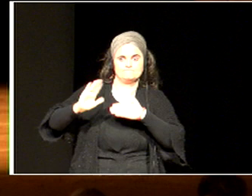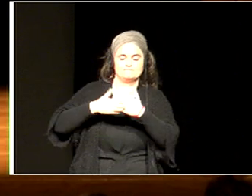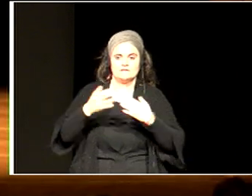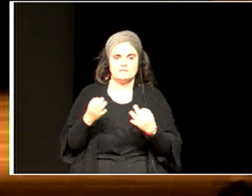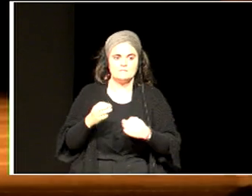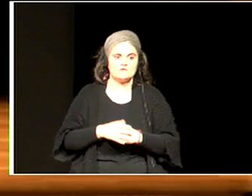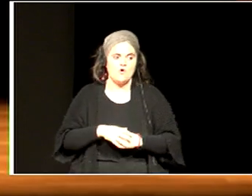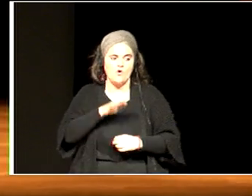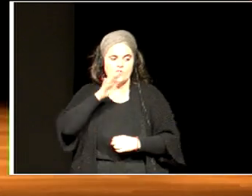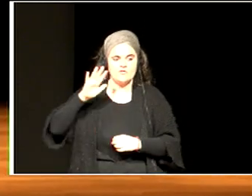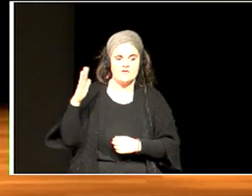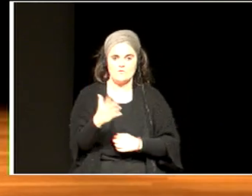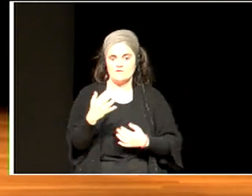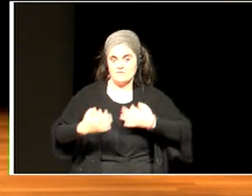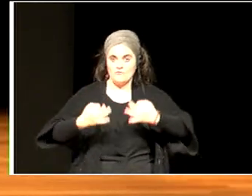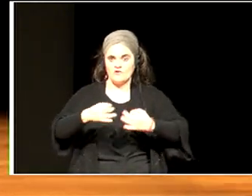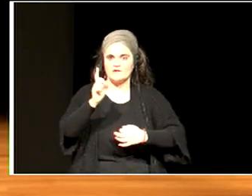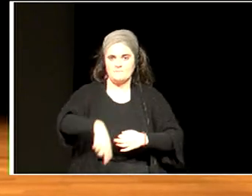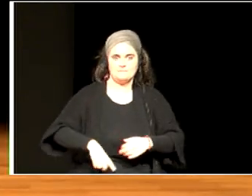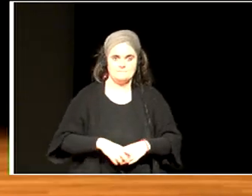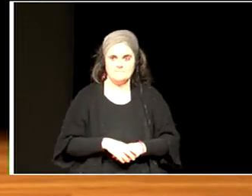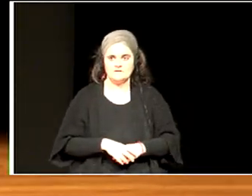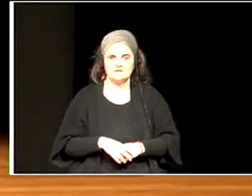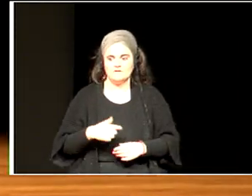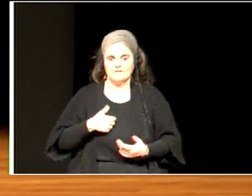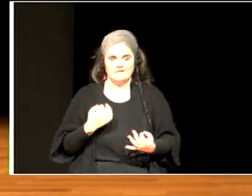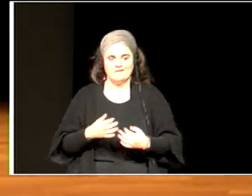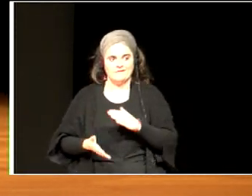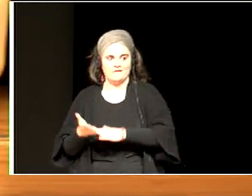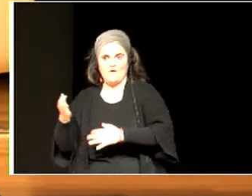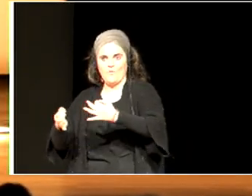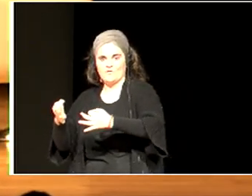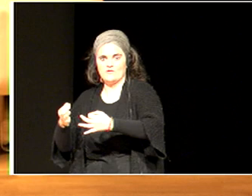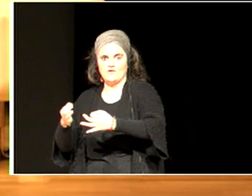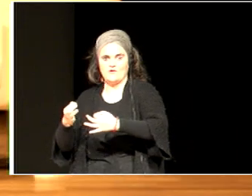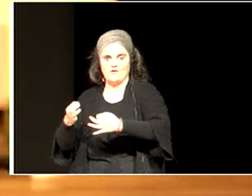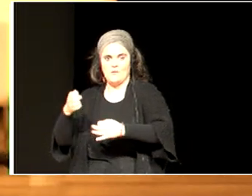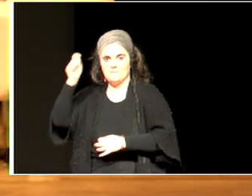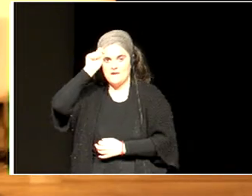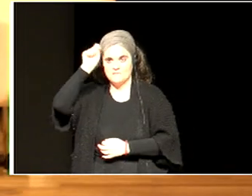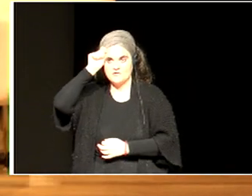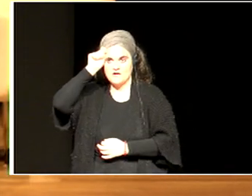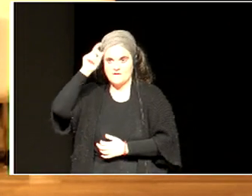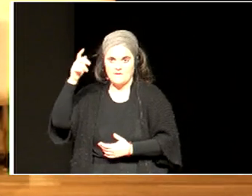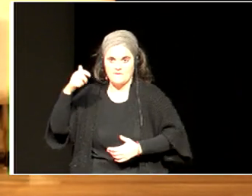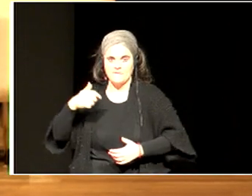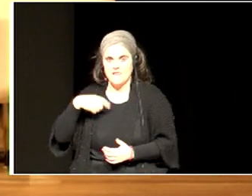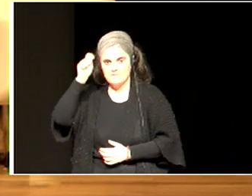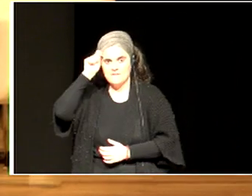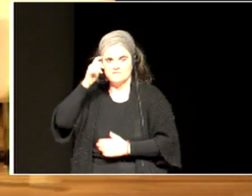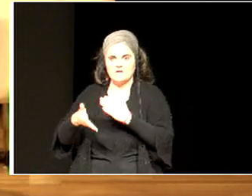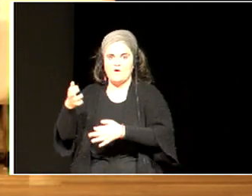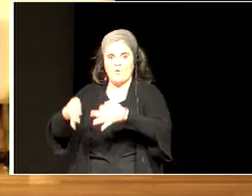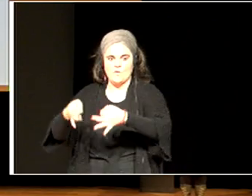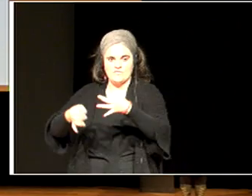juzgados y tener que ir a un juzgado a declarar en pamplona que yo encantado porque pamplona me encanta no